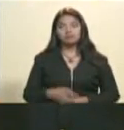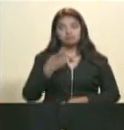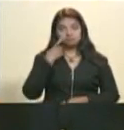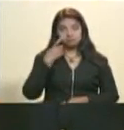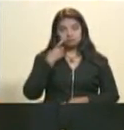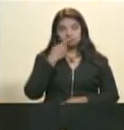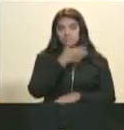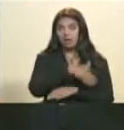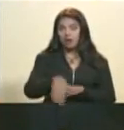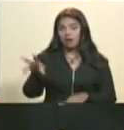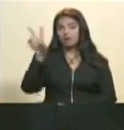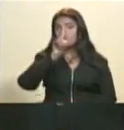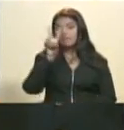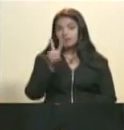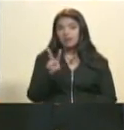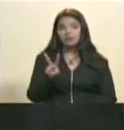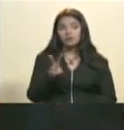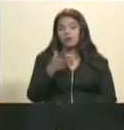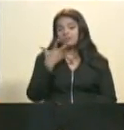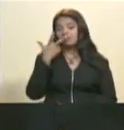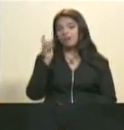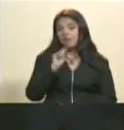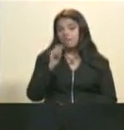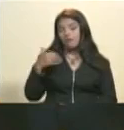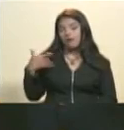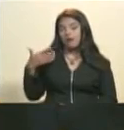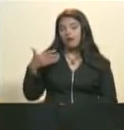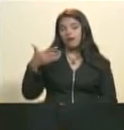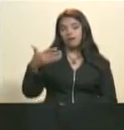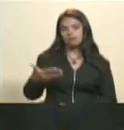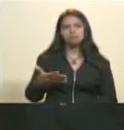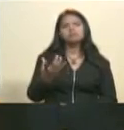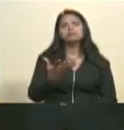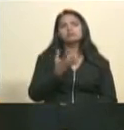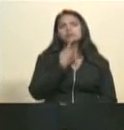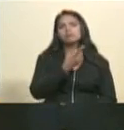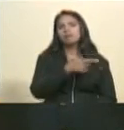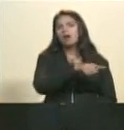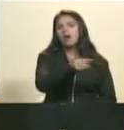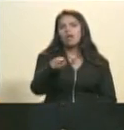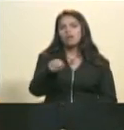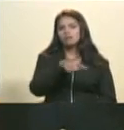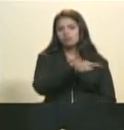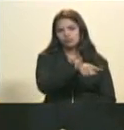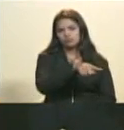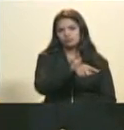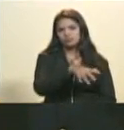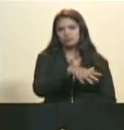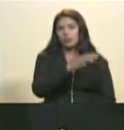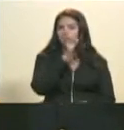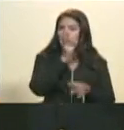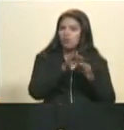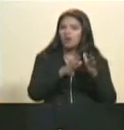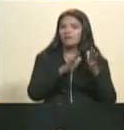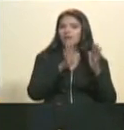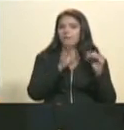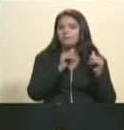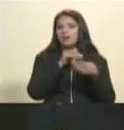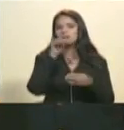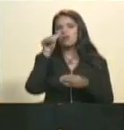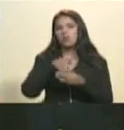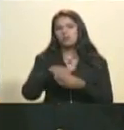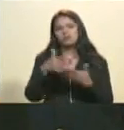suscitando en las calles de Venezuela desde hace más de 3 meses, ¿qué le vamos a decir a ellos que con toda la fe y la esperanza salieron a